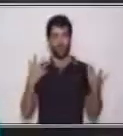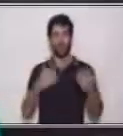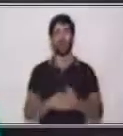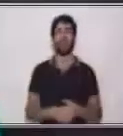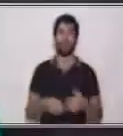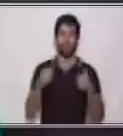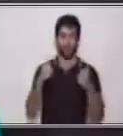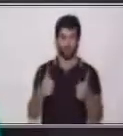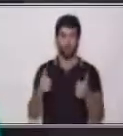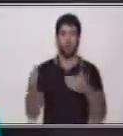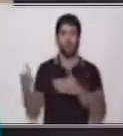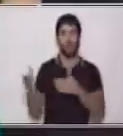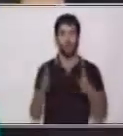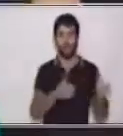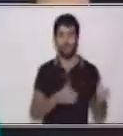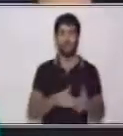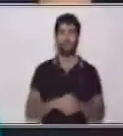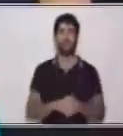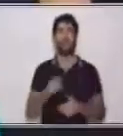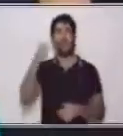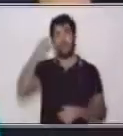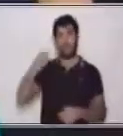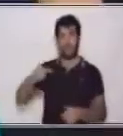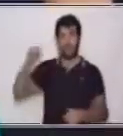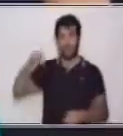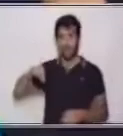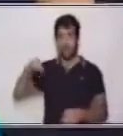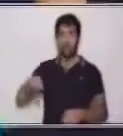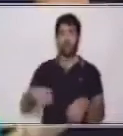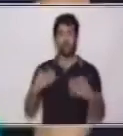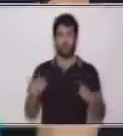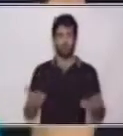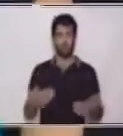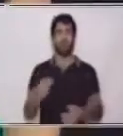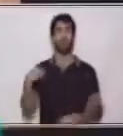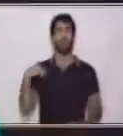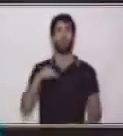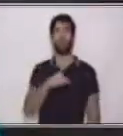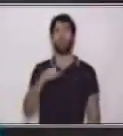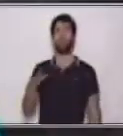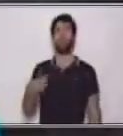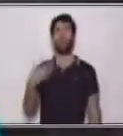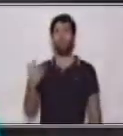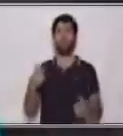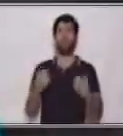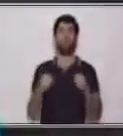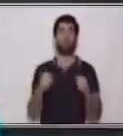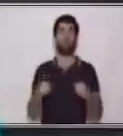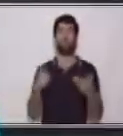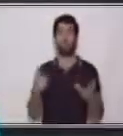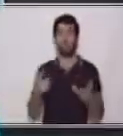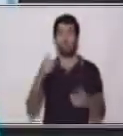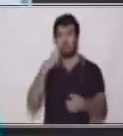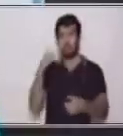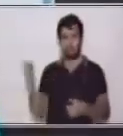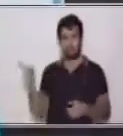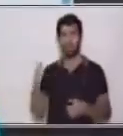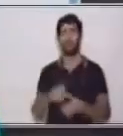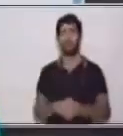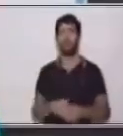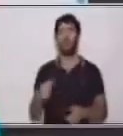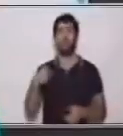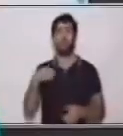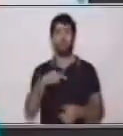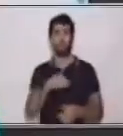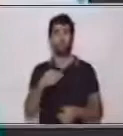Muy bien, el día de hoy vamos a trabajar también. Traigo un invitado, se